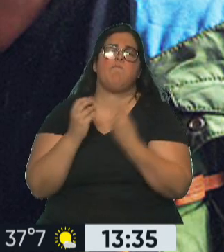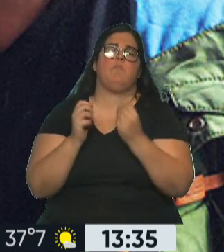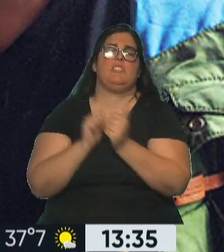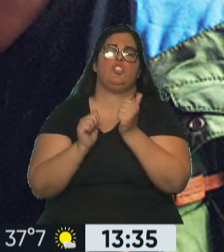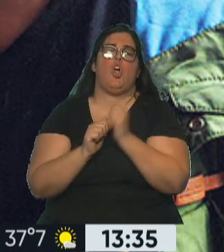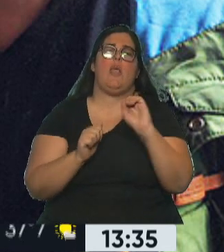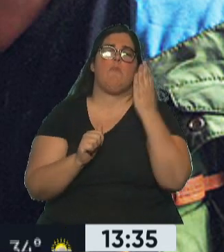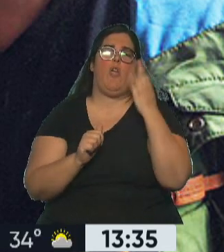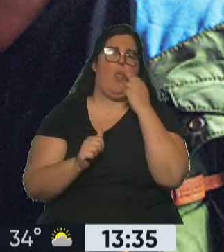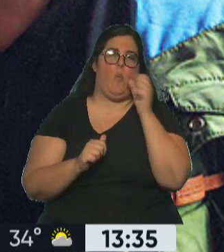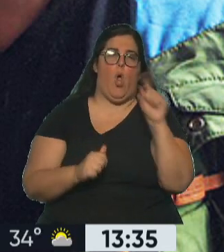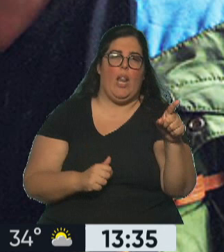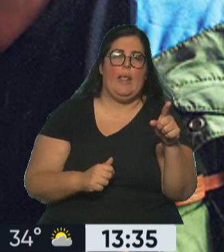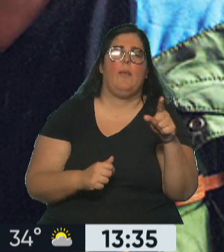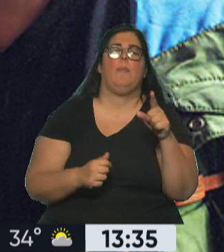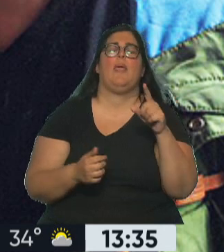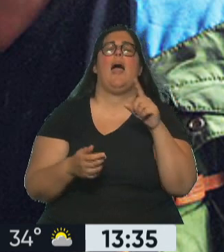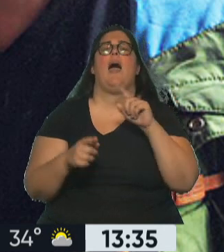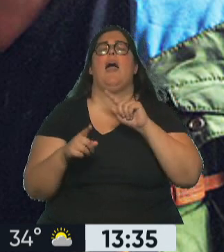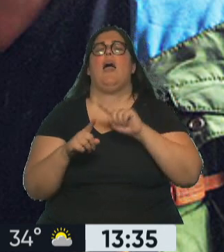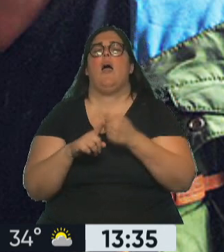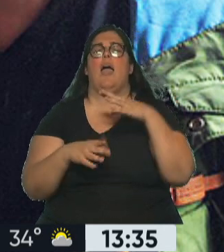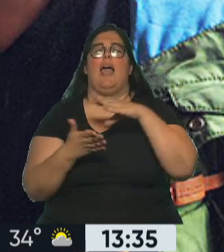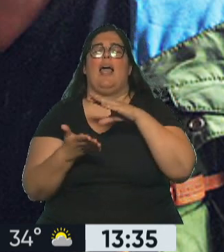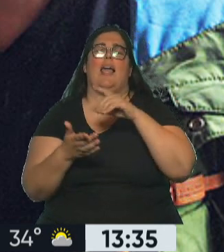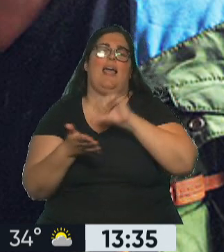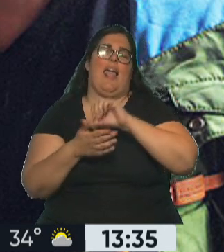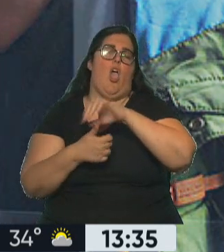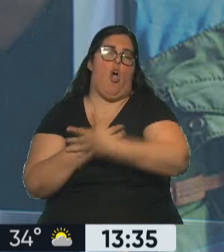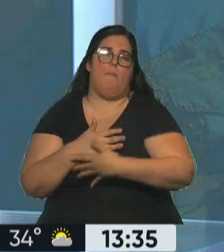Naturales, Energía y Geopolítica en Sudamérica.